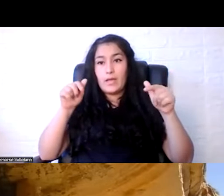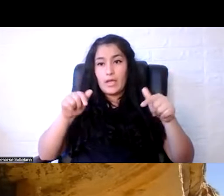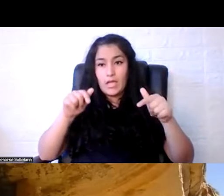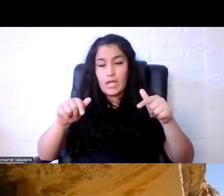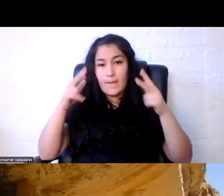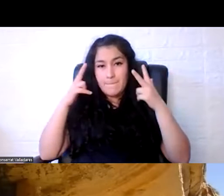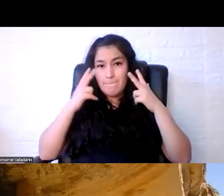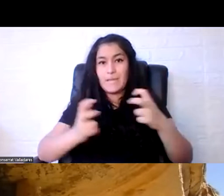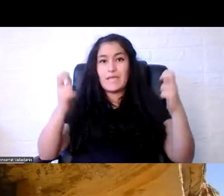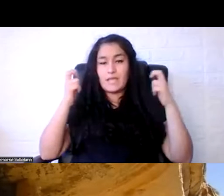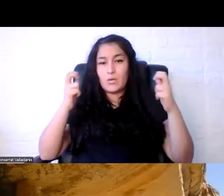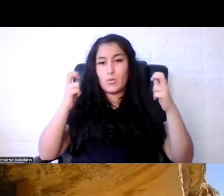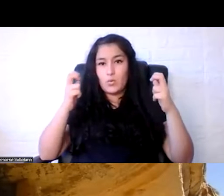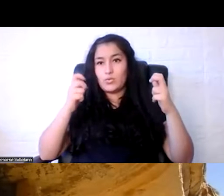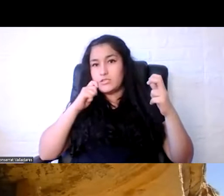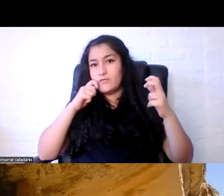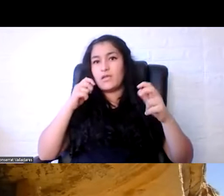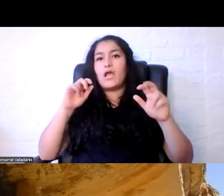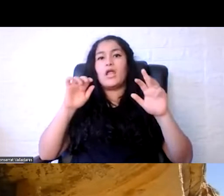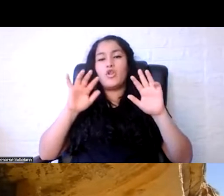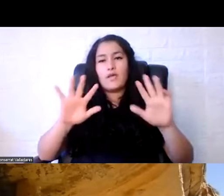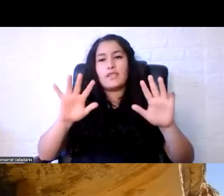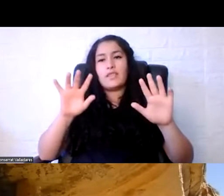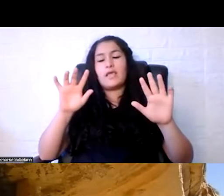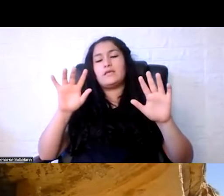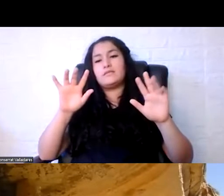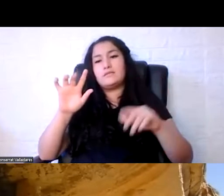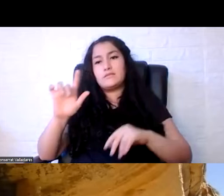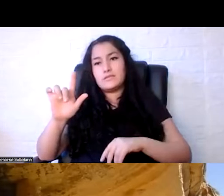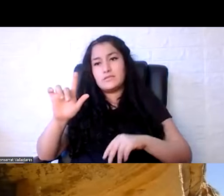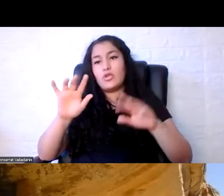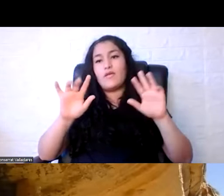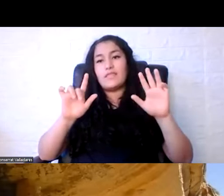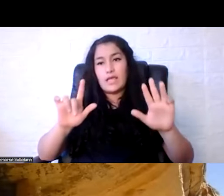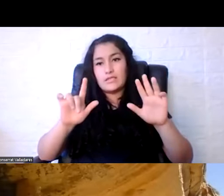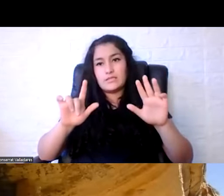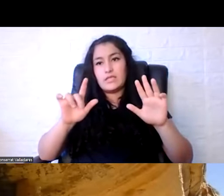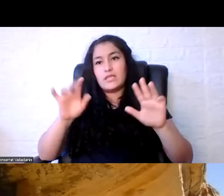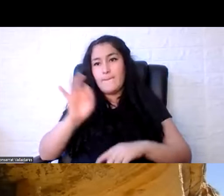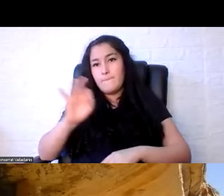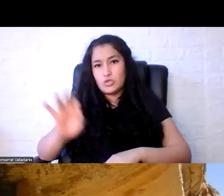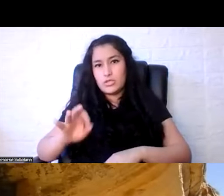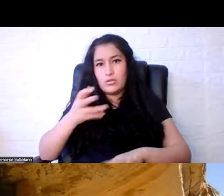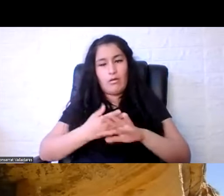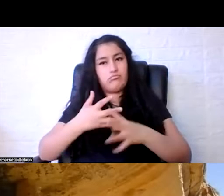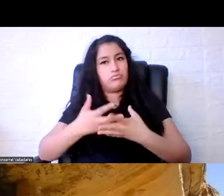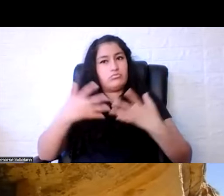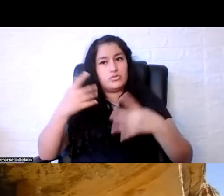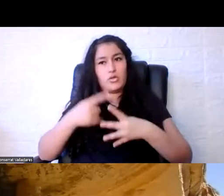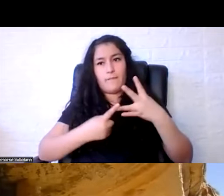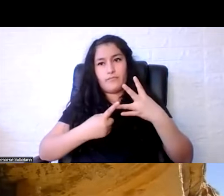es casi de un 97 a 98%. El sistema de justicia tiene muchísimos problemas.